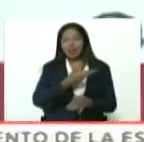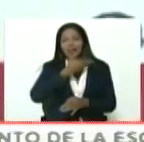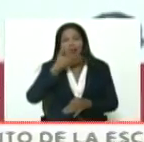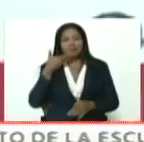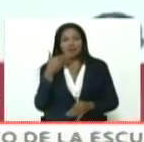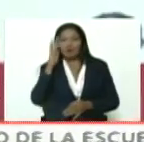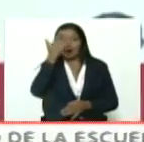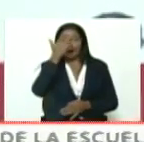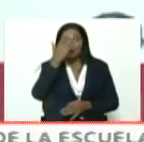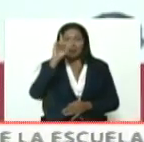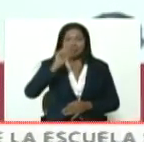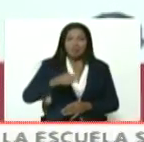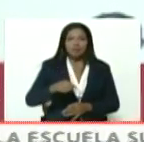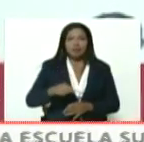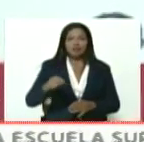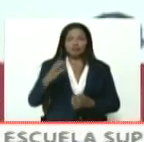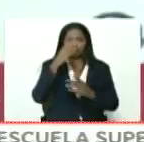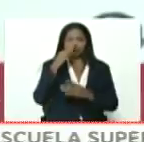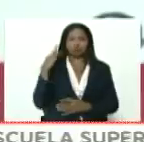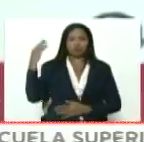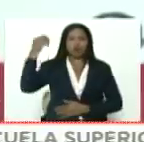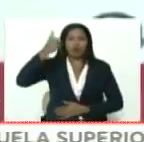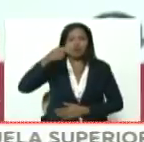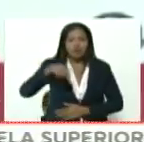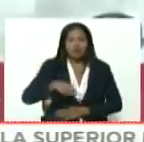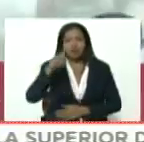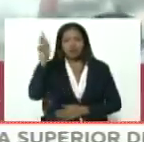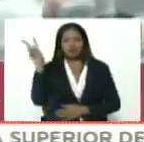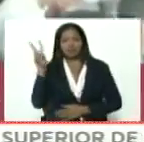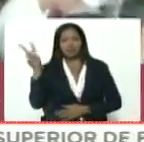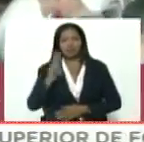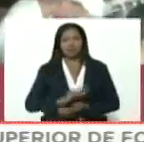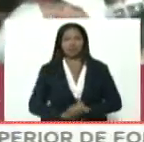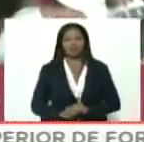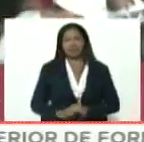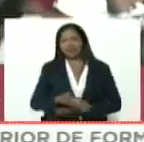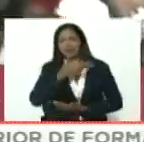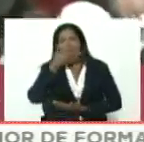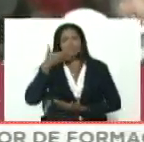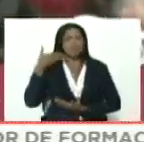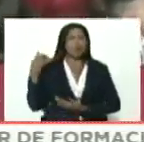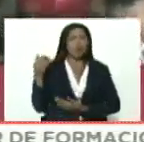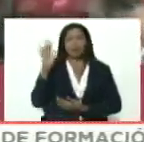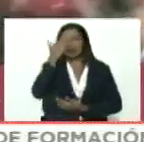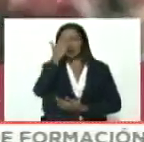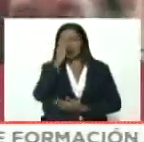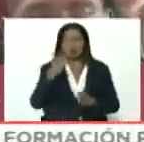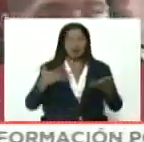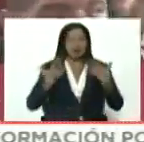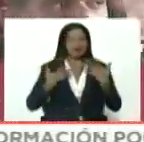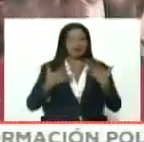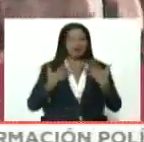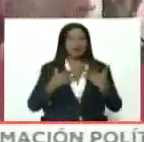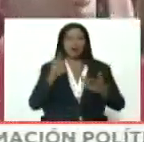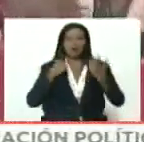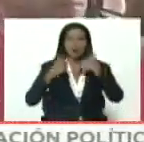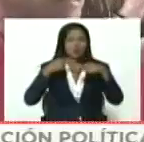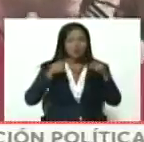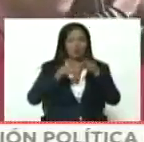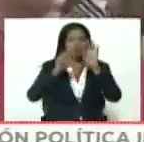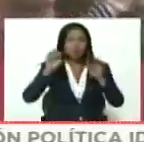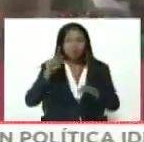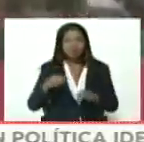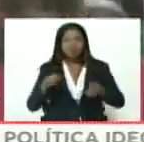mejores carnavales de mucho tiempo en Venezuela. Los mejores carnavales en alegría, en colorido,